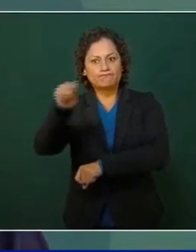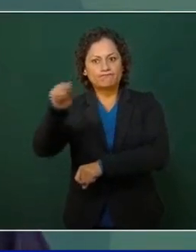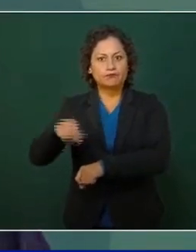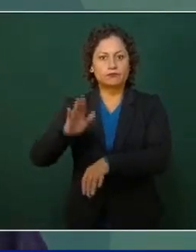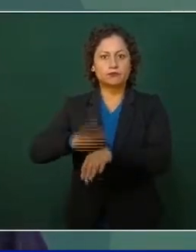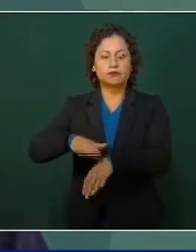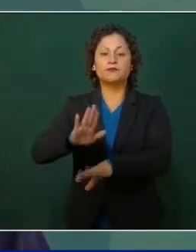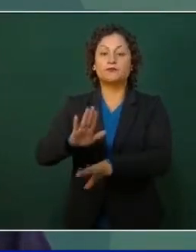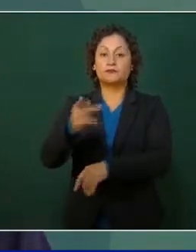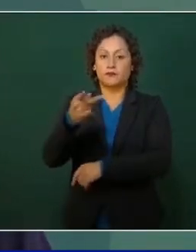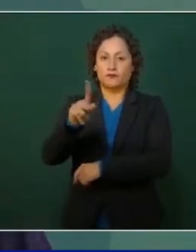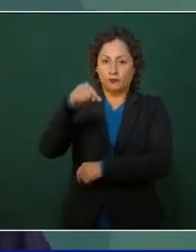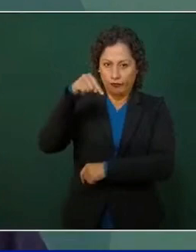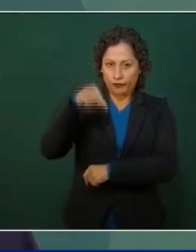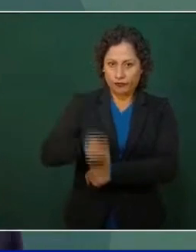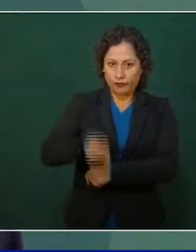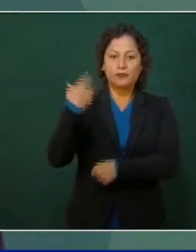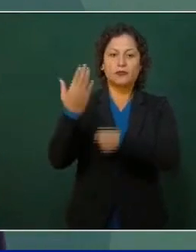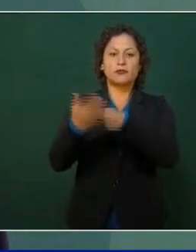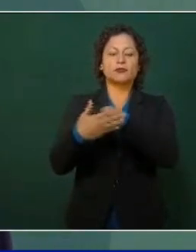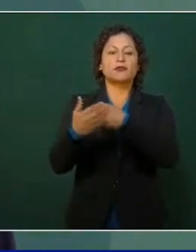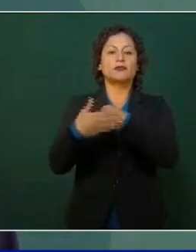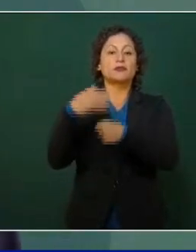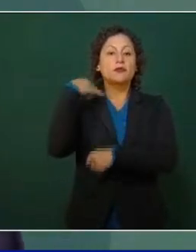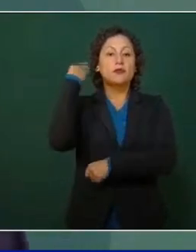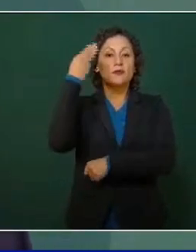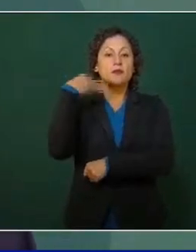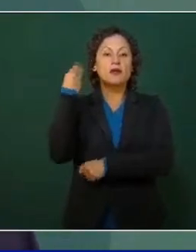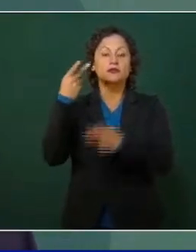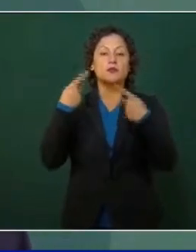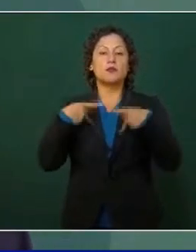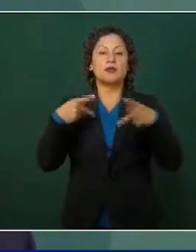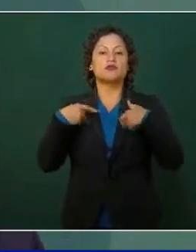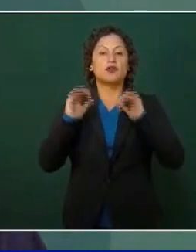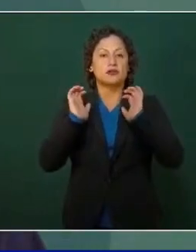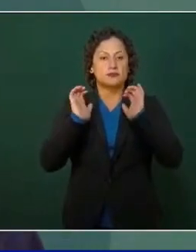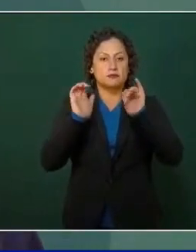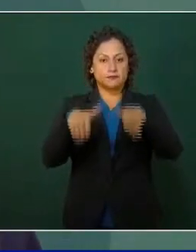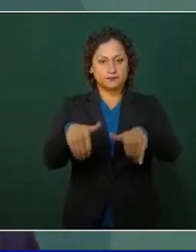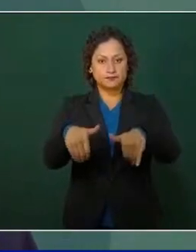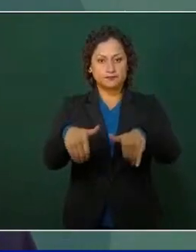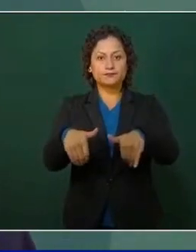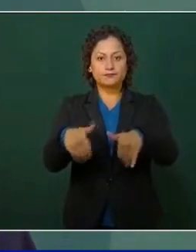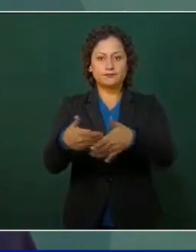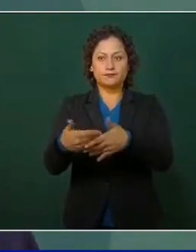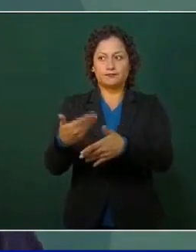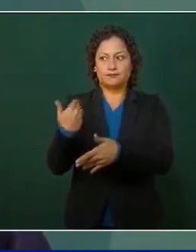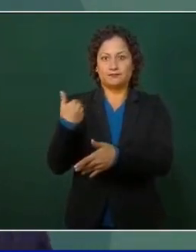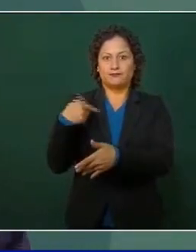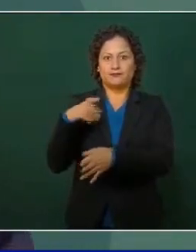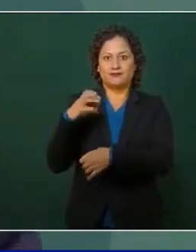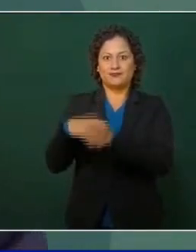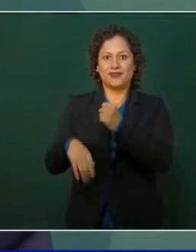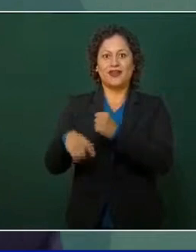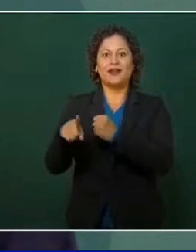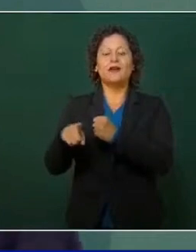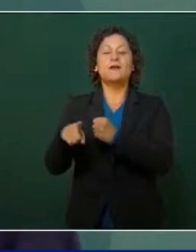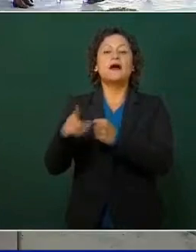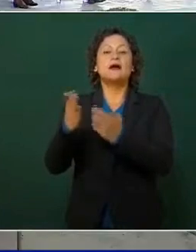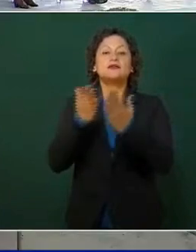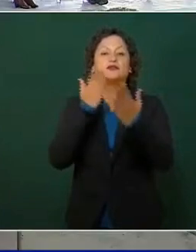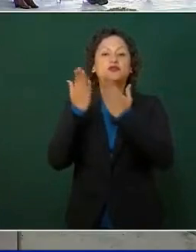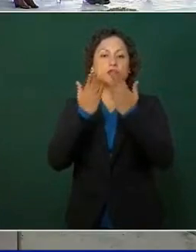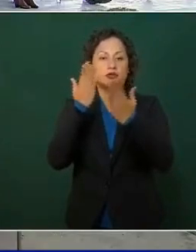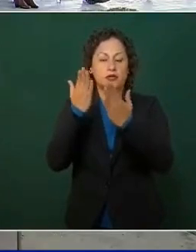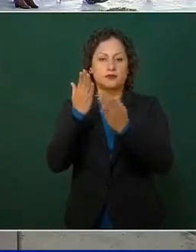marzo, que egresan los especialistas, que terminan su especialidad, es el momento donde